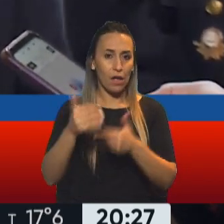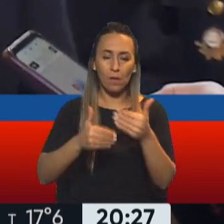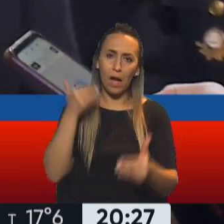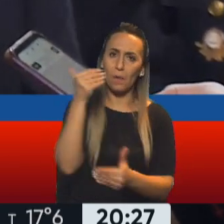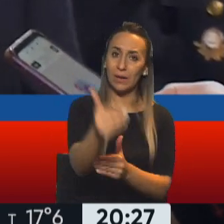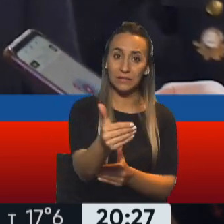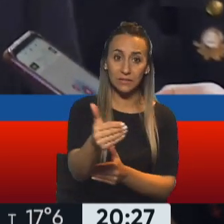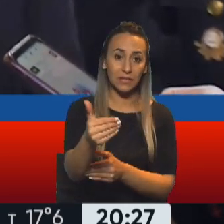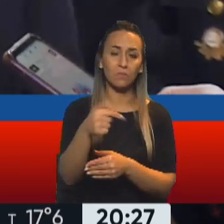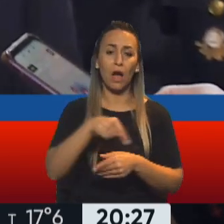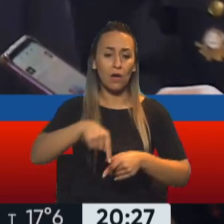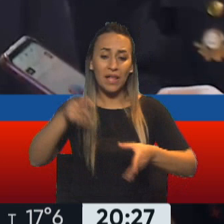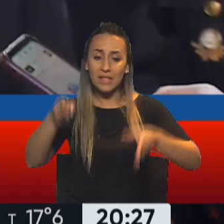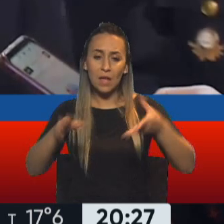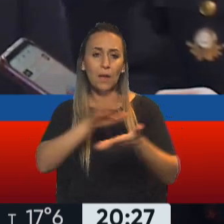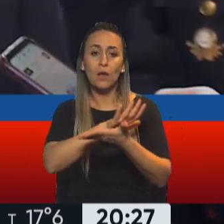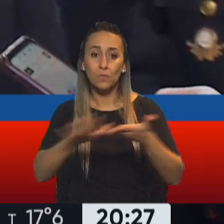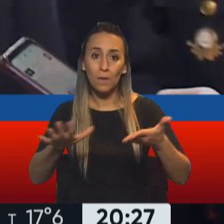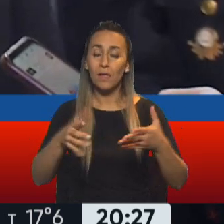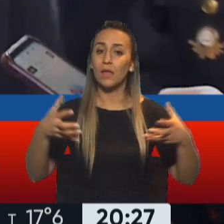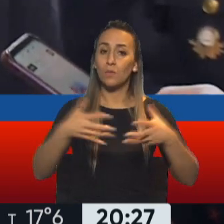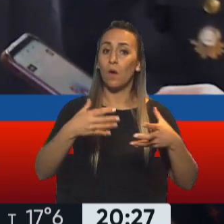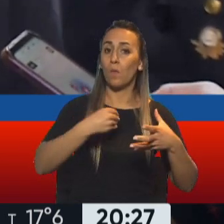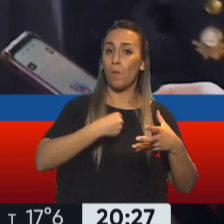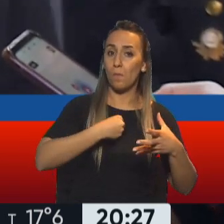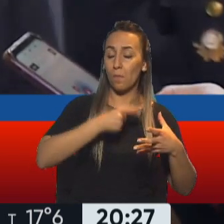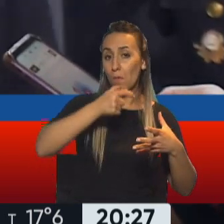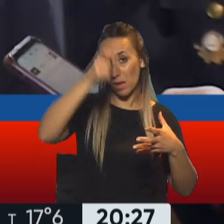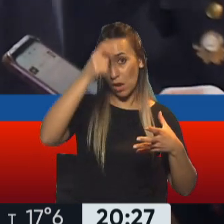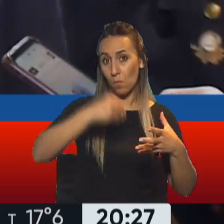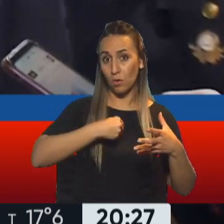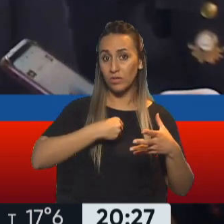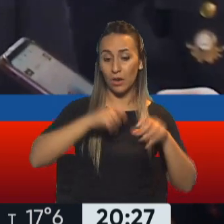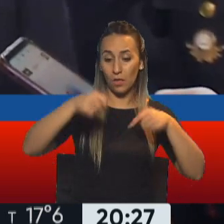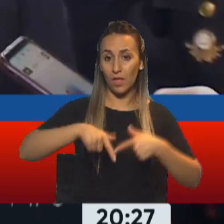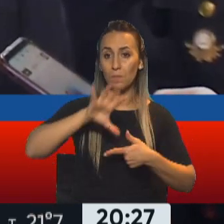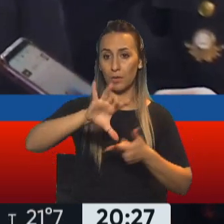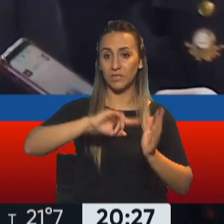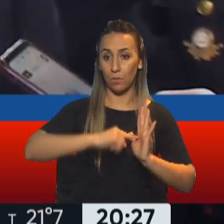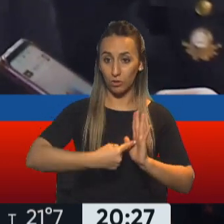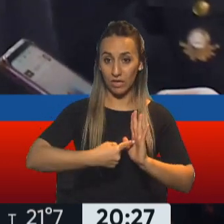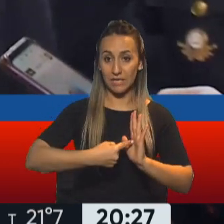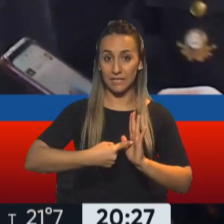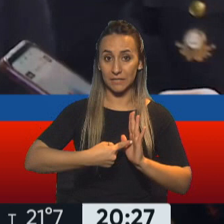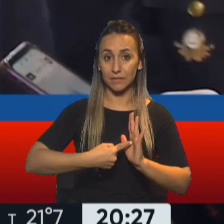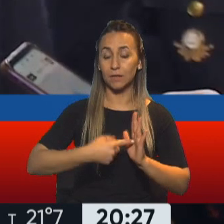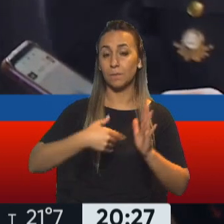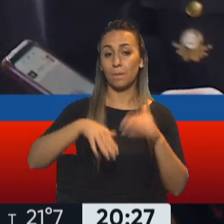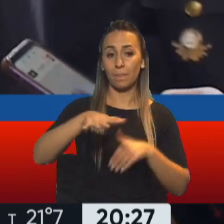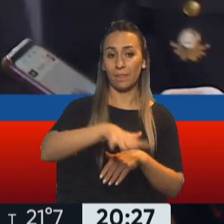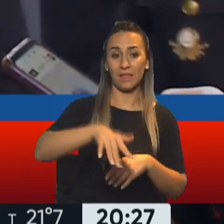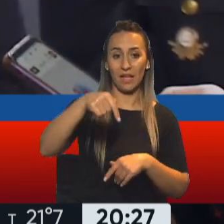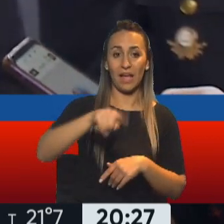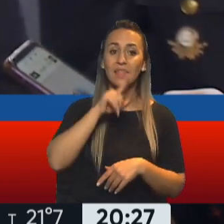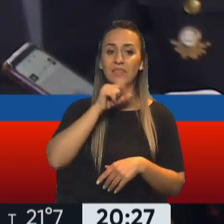y se inicia una nueva historia de los bomberos voluntarios de la provincia, que va a ser en la provincia y precisamente en Tapalqué, donde